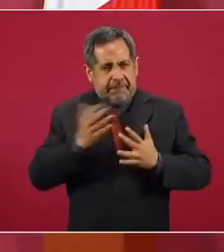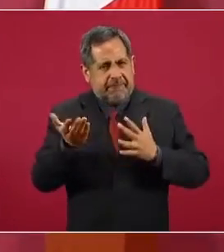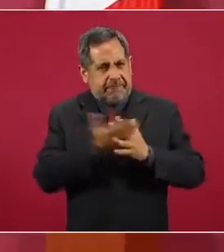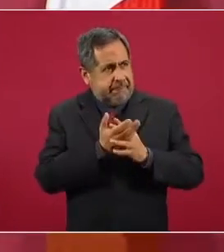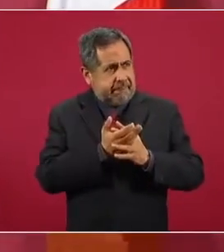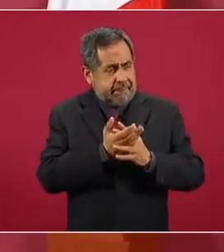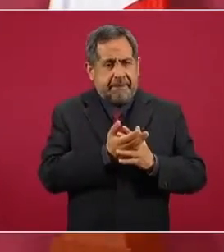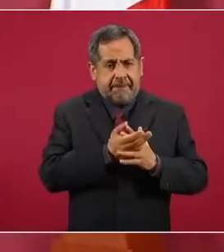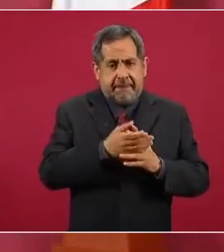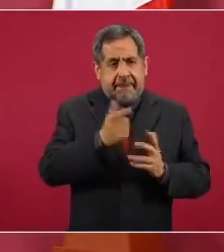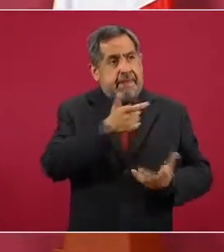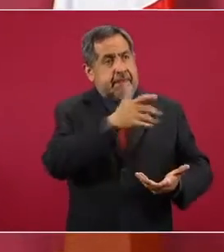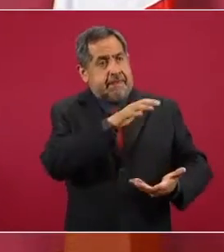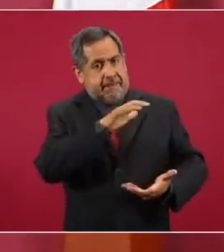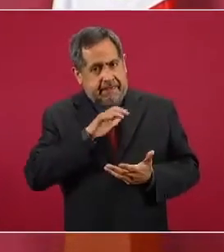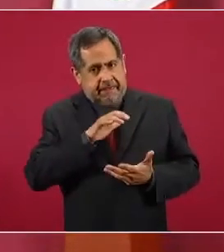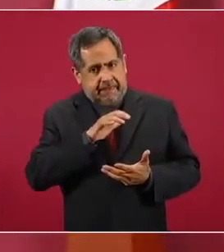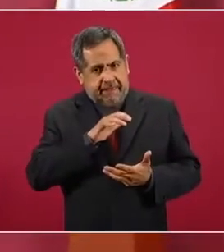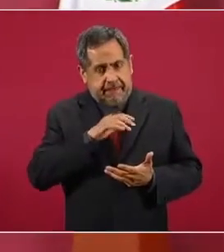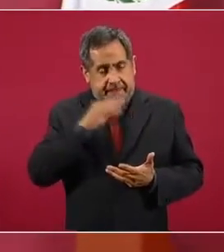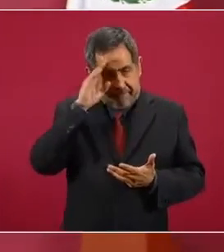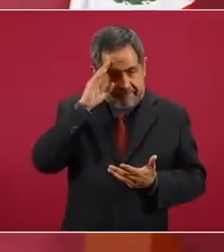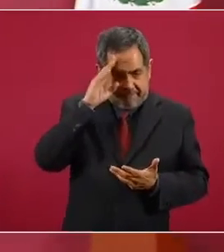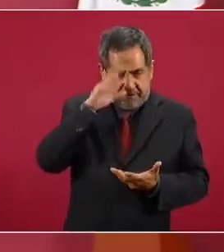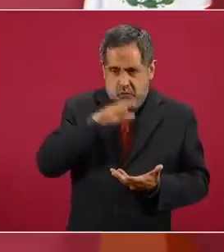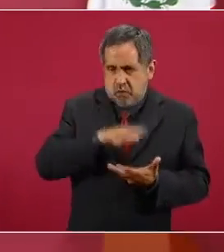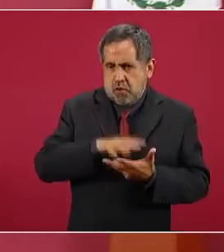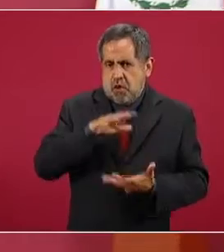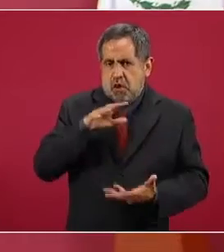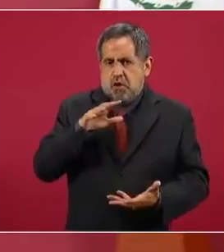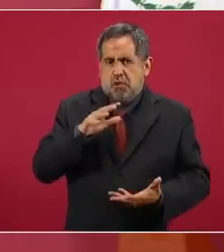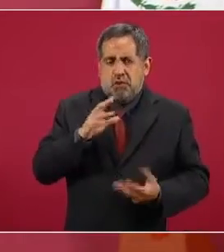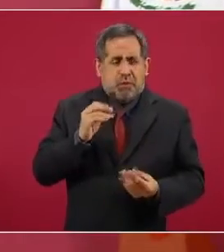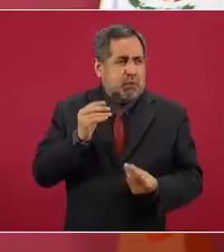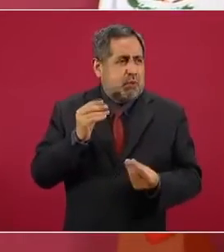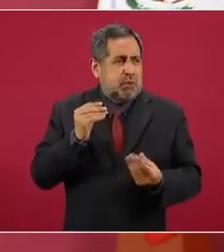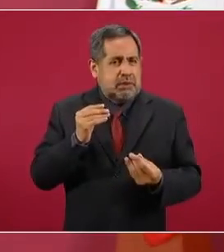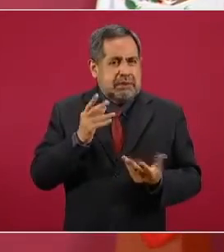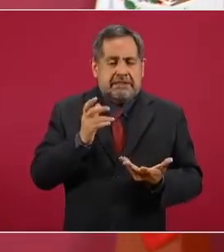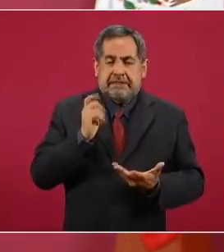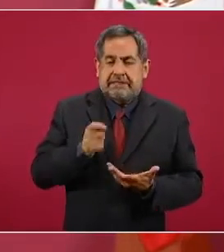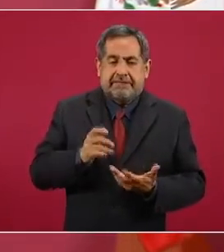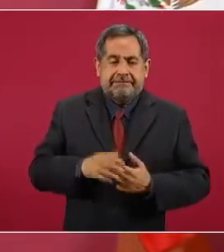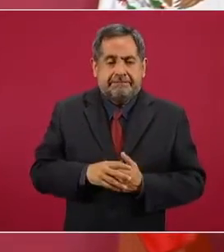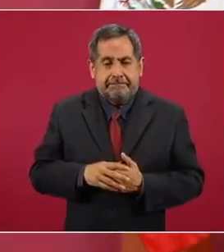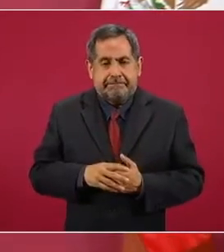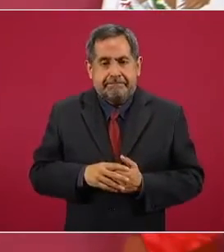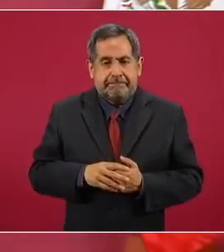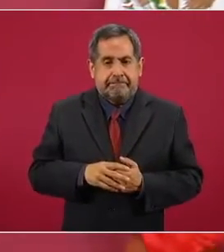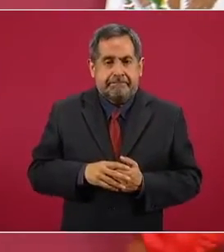dinero que consideramos excesivo